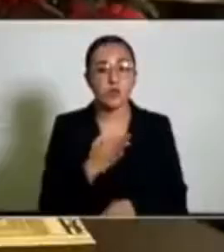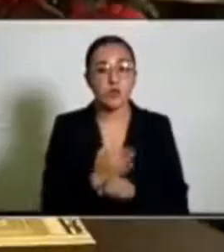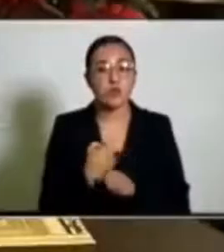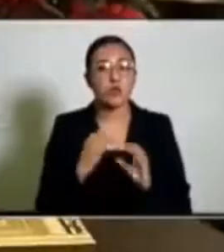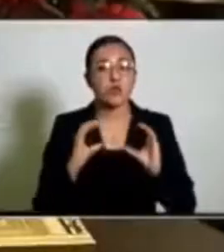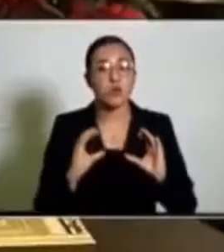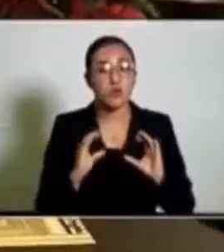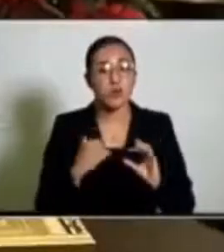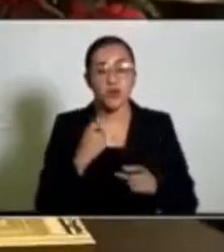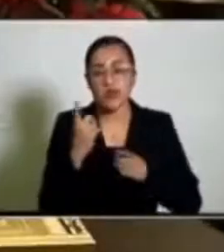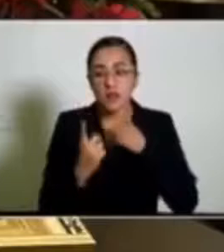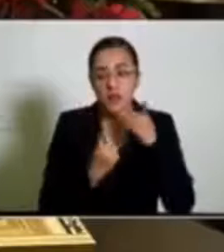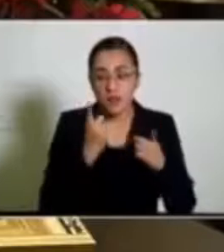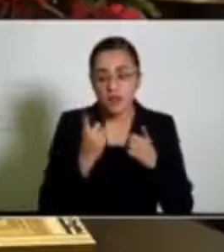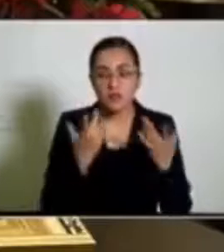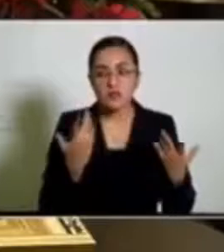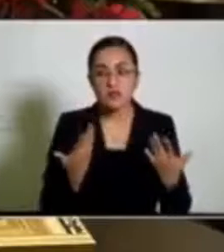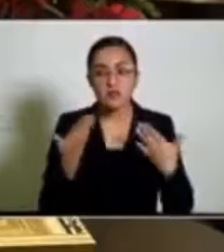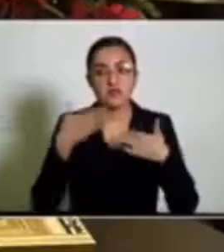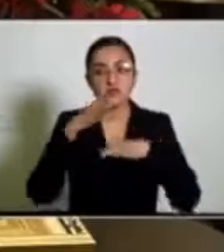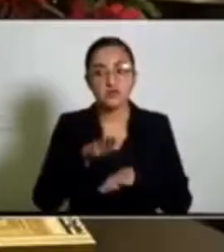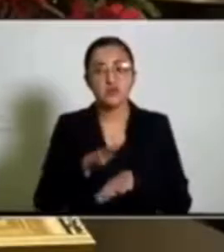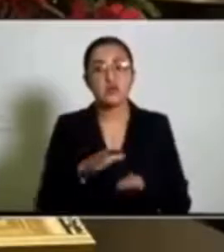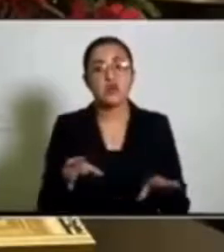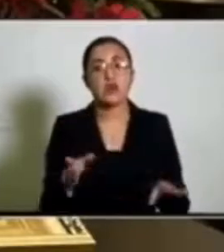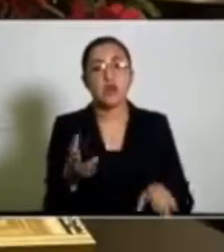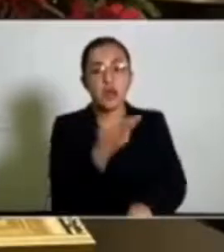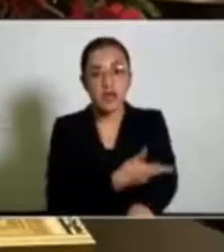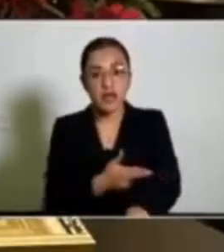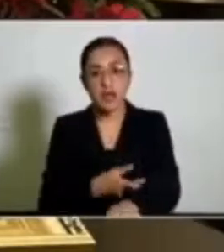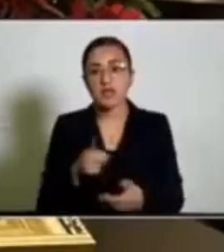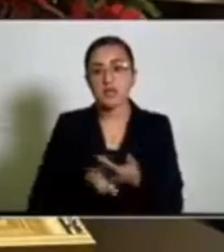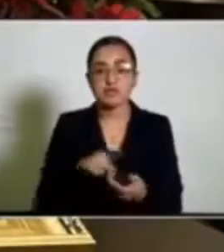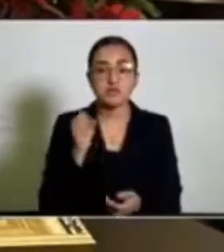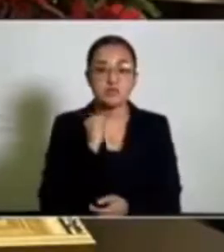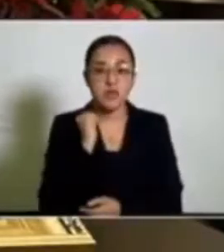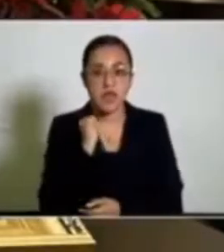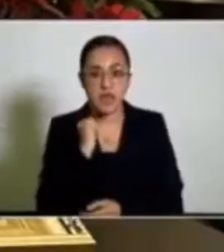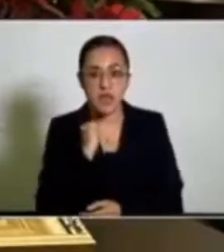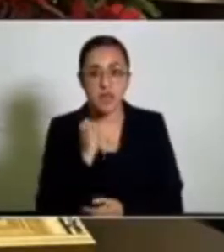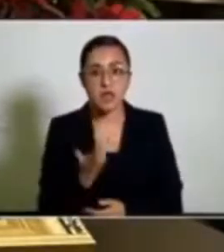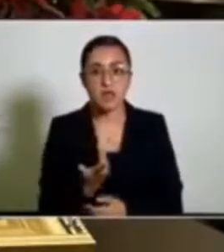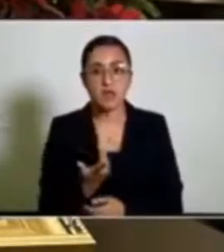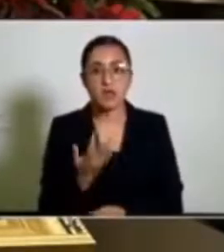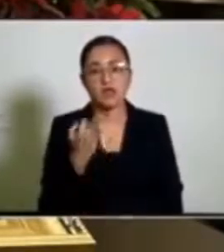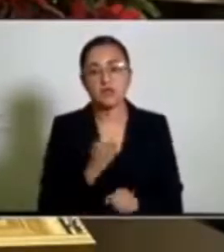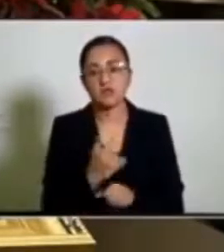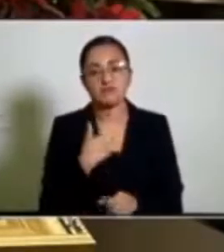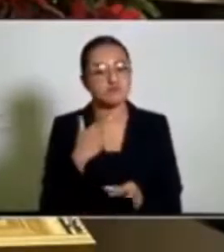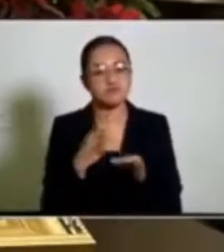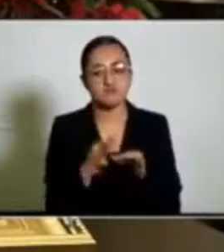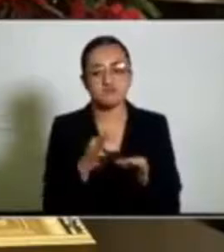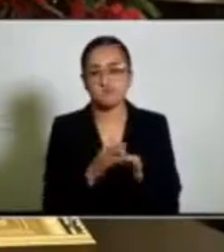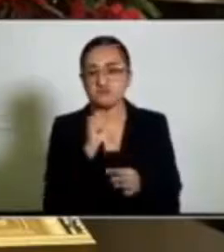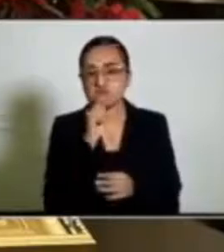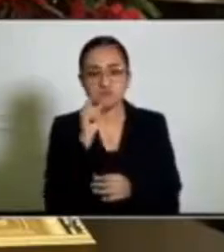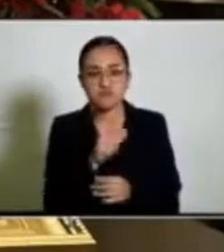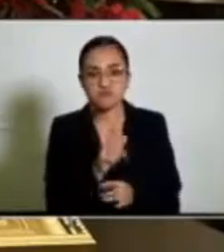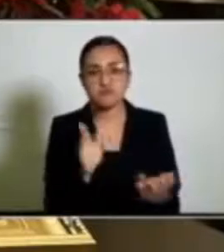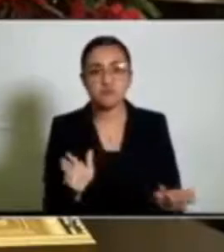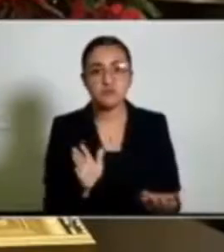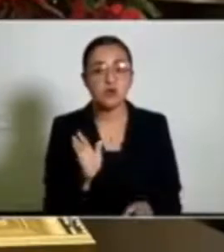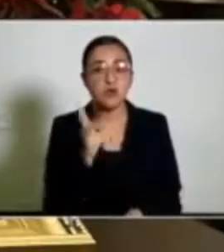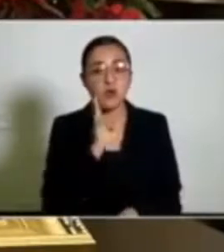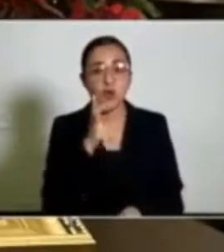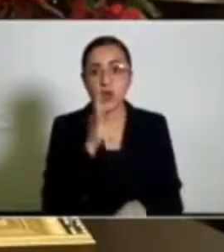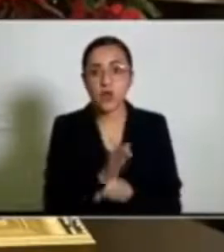en mis declaraciones ya sobre lo resuelto en el Senado, pero voy a ser puntual. A ver, hoy